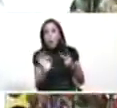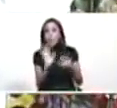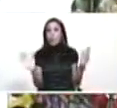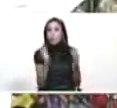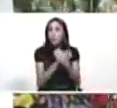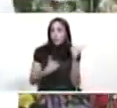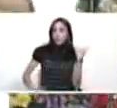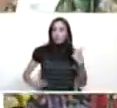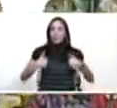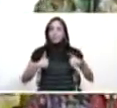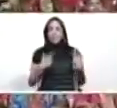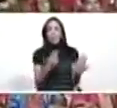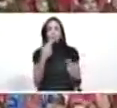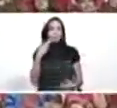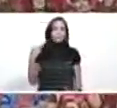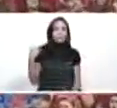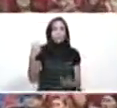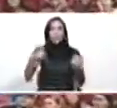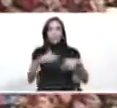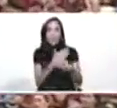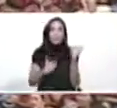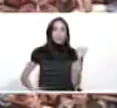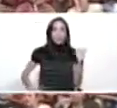de la República? Porque sí.